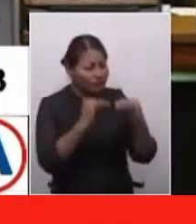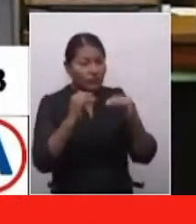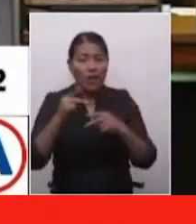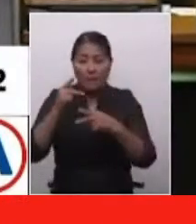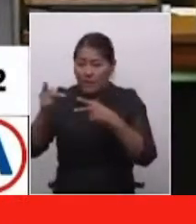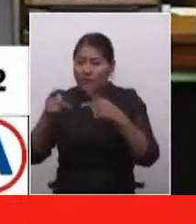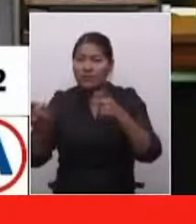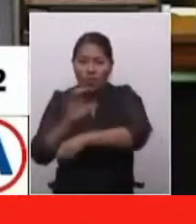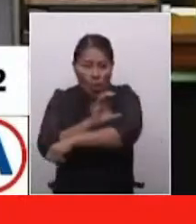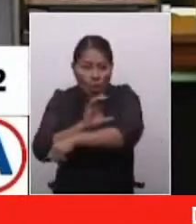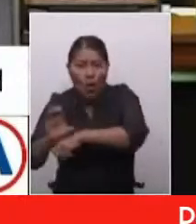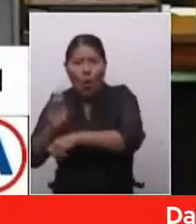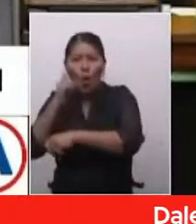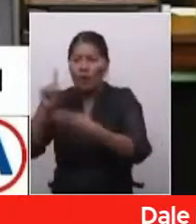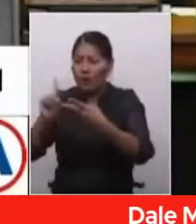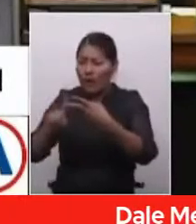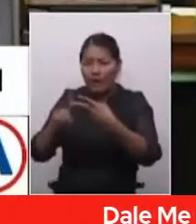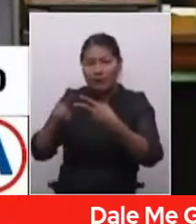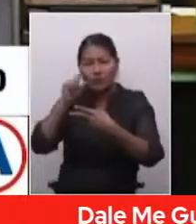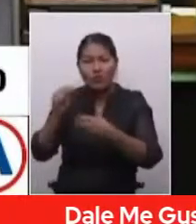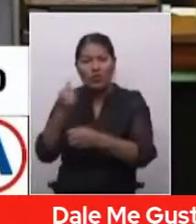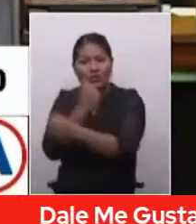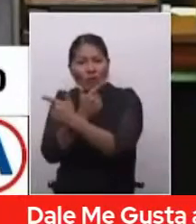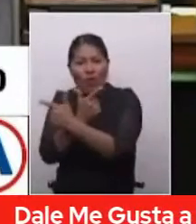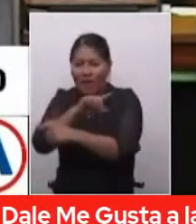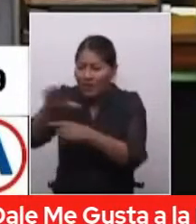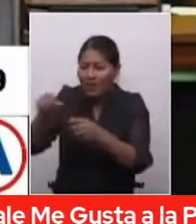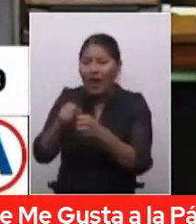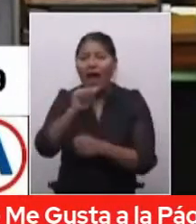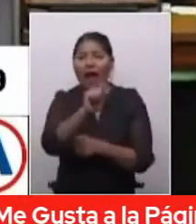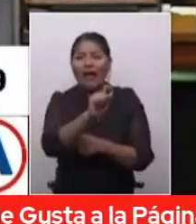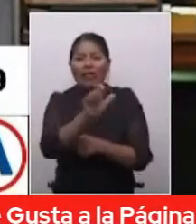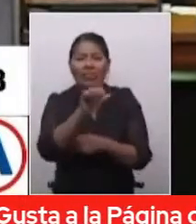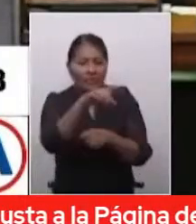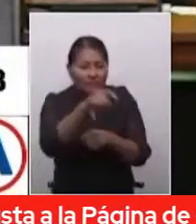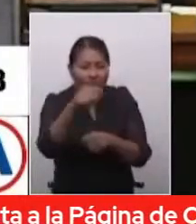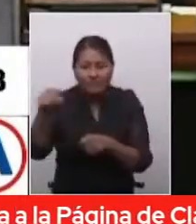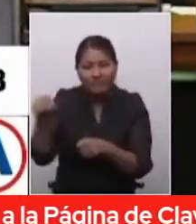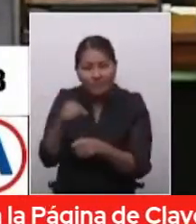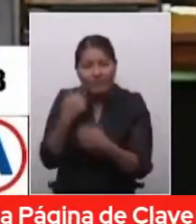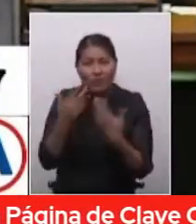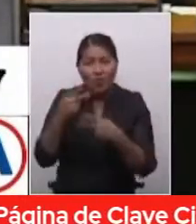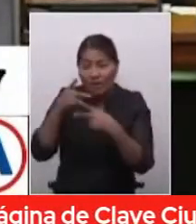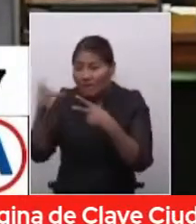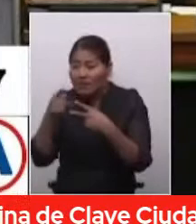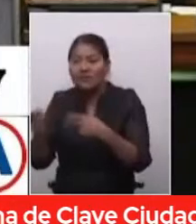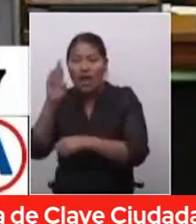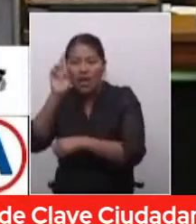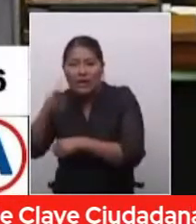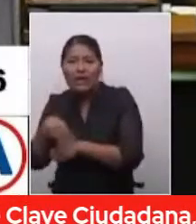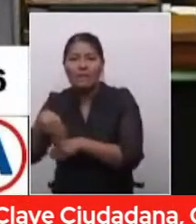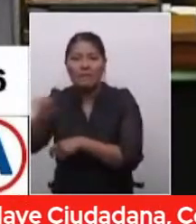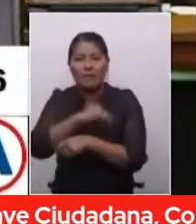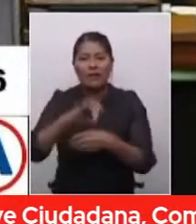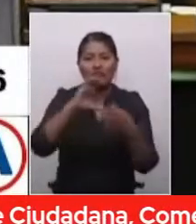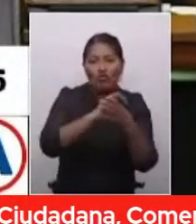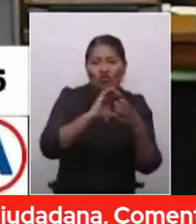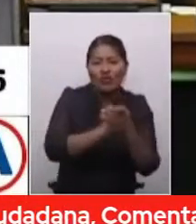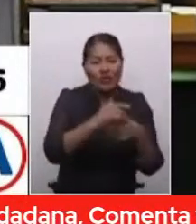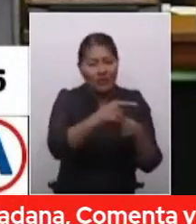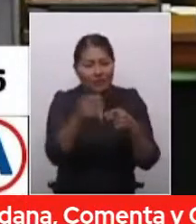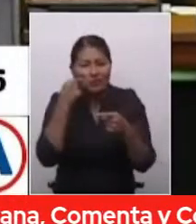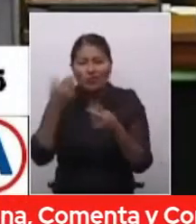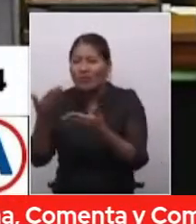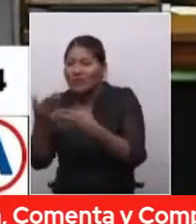vecinos de Comas, a mis vecinos de San Juan de Lurigancho, de Ate, a los vecinos del RIMAC, de Chorrillos, a los